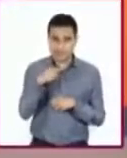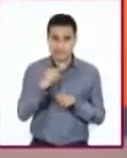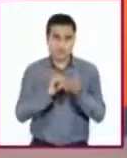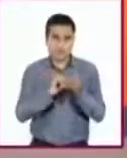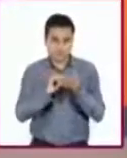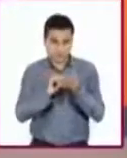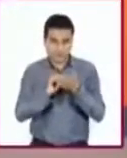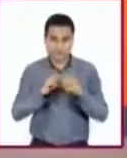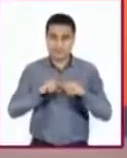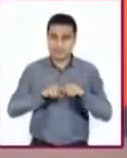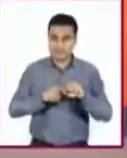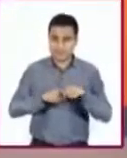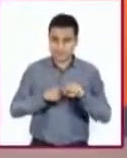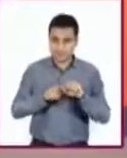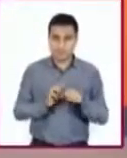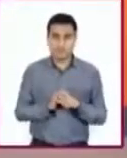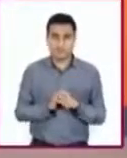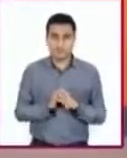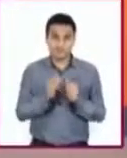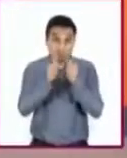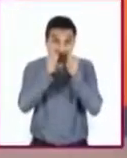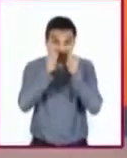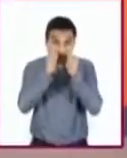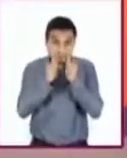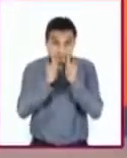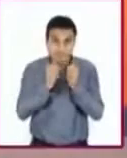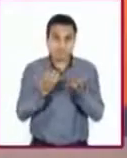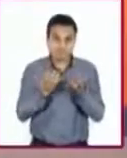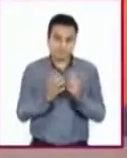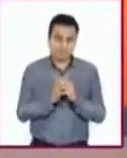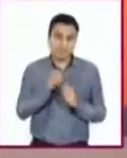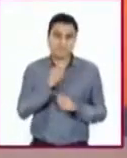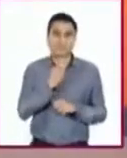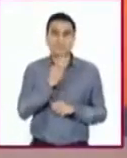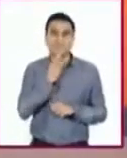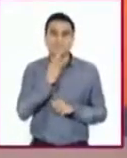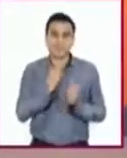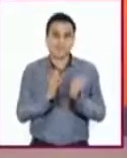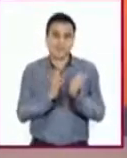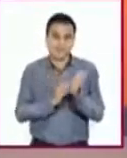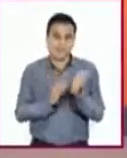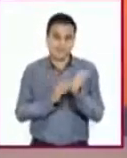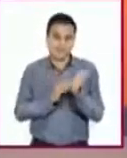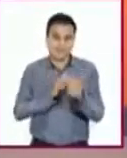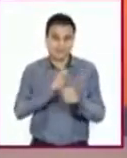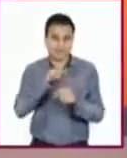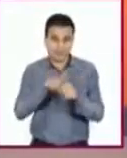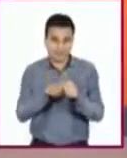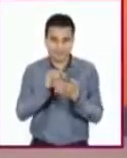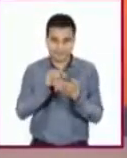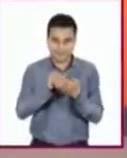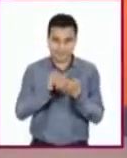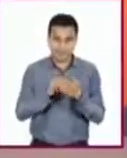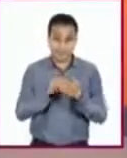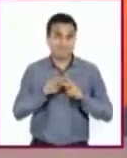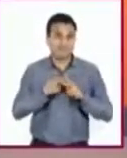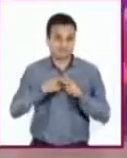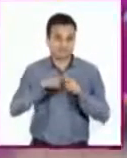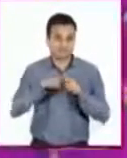sacapuntas. En caso de tener alguna discapacidad visual, preparen hojas Leyer, punzón y regleta.